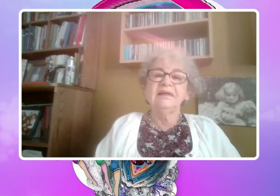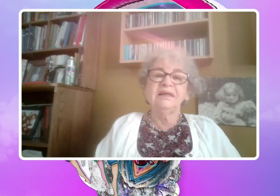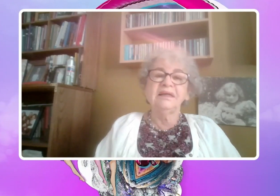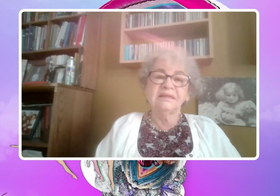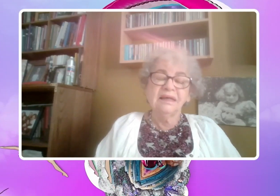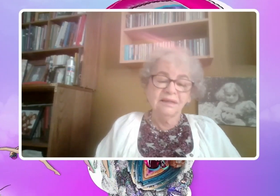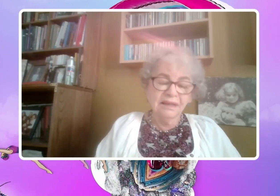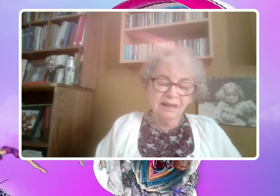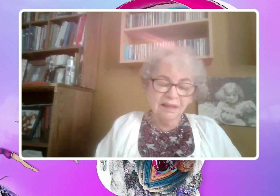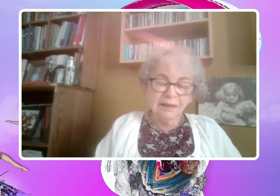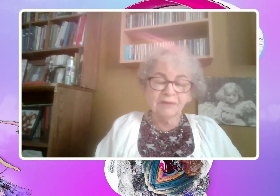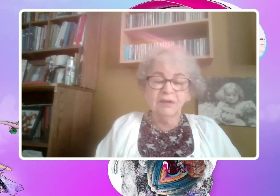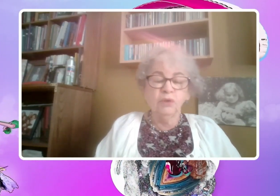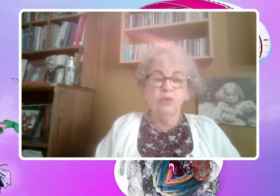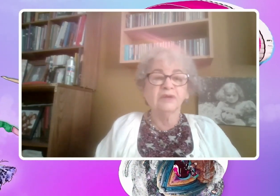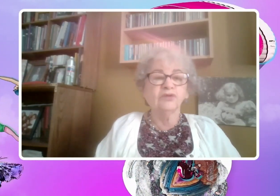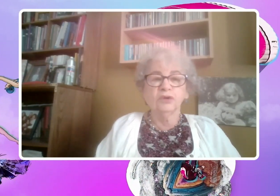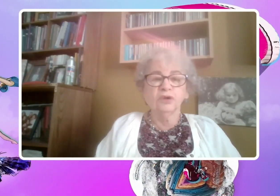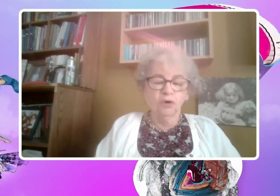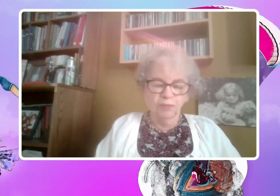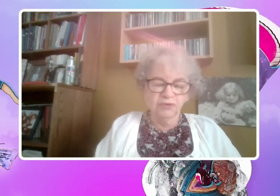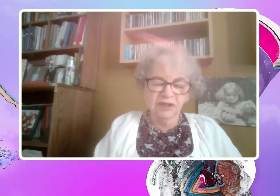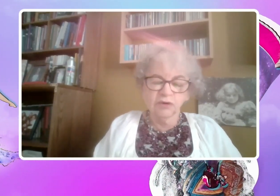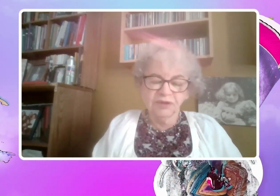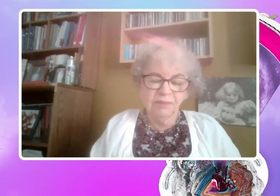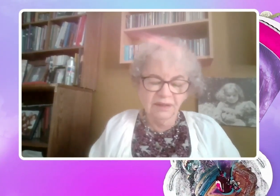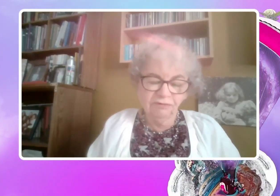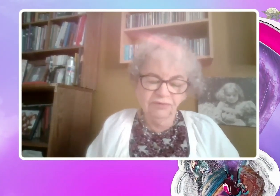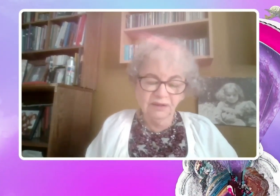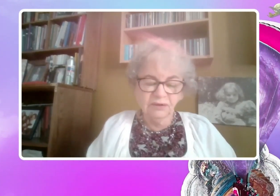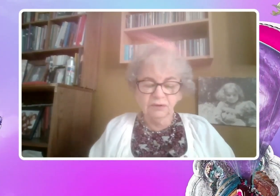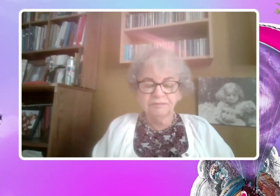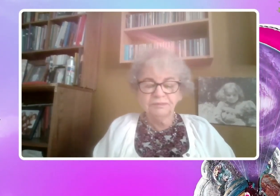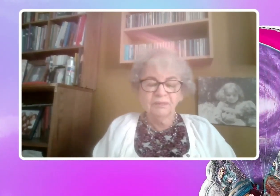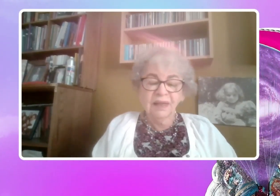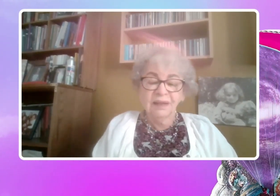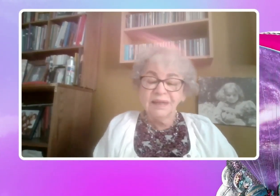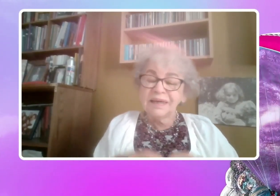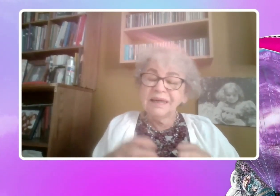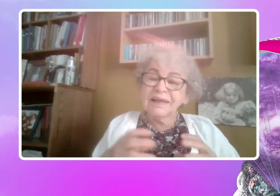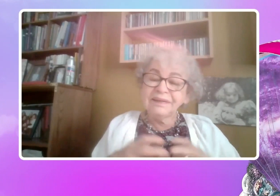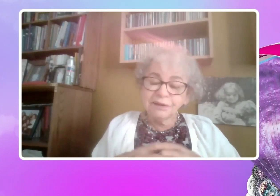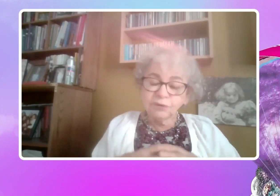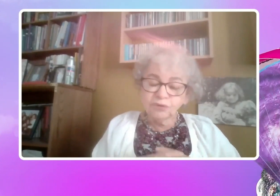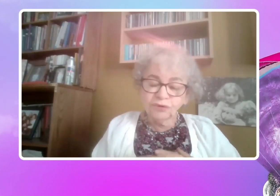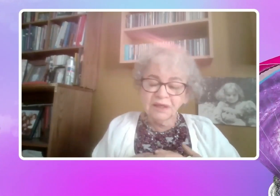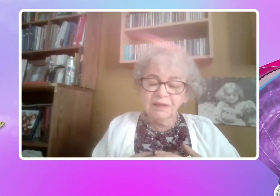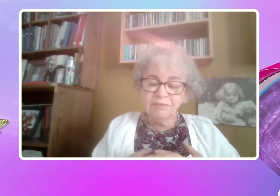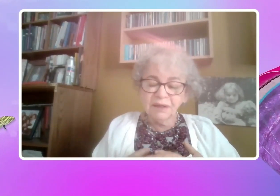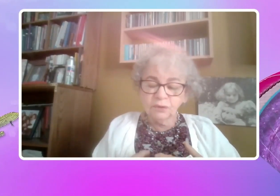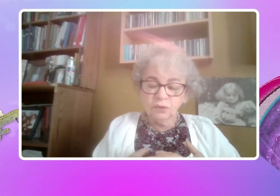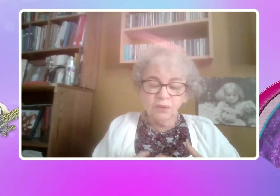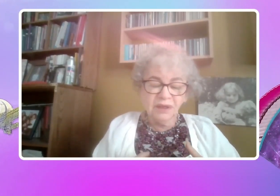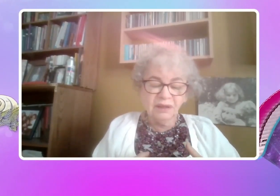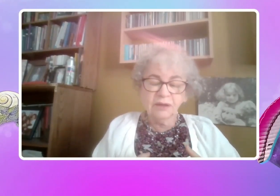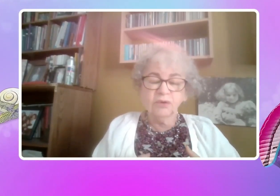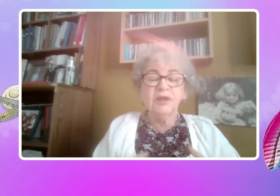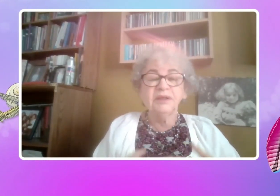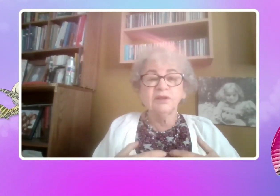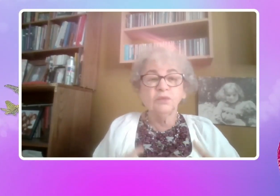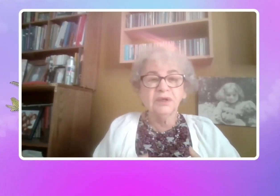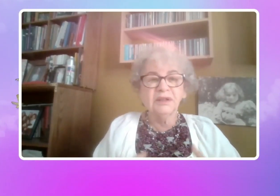reflexionando sobre la niñez y en la educación, lo pusieron de manifiesto. Las instituciones y